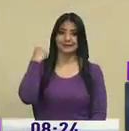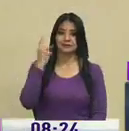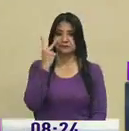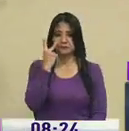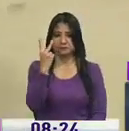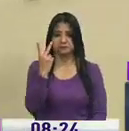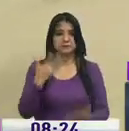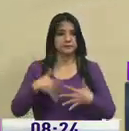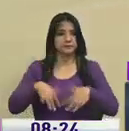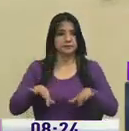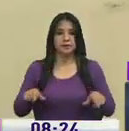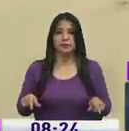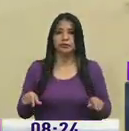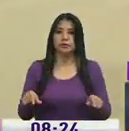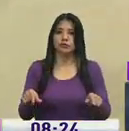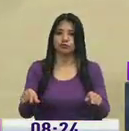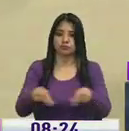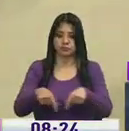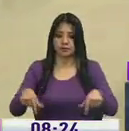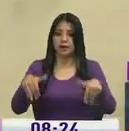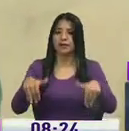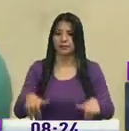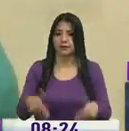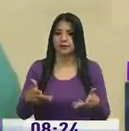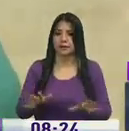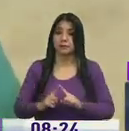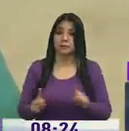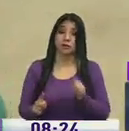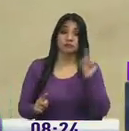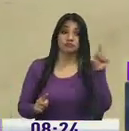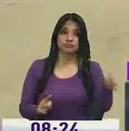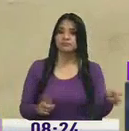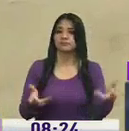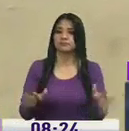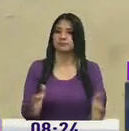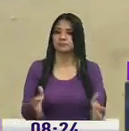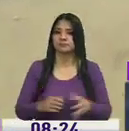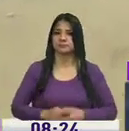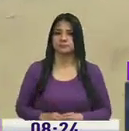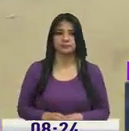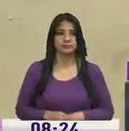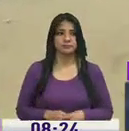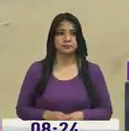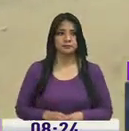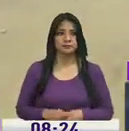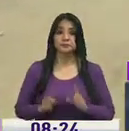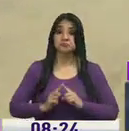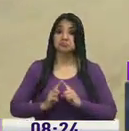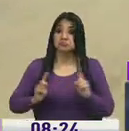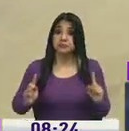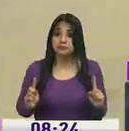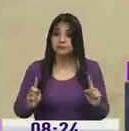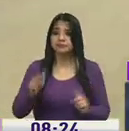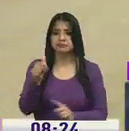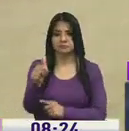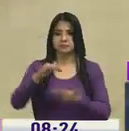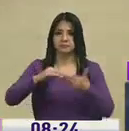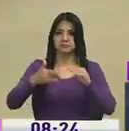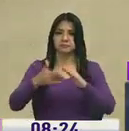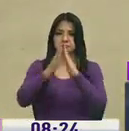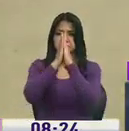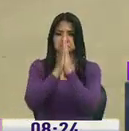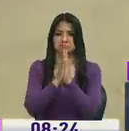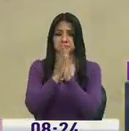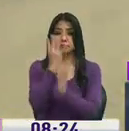ya existen bordillos y alcantarillados, sin embargo en el otro lado no existe. Sin embargo, la solicitud de la comunidad es que en estas